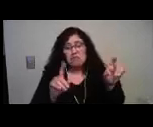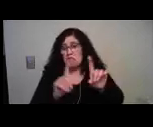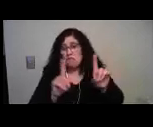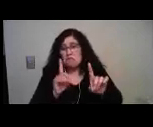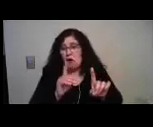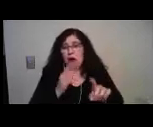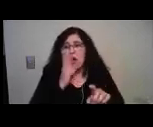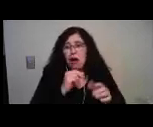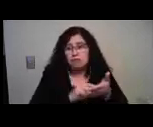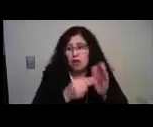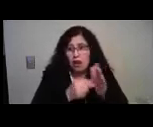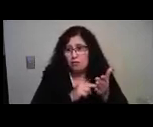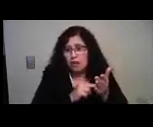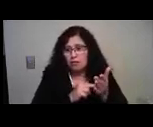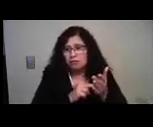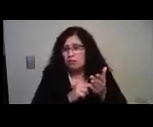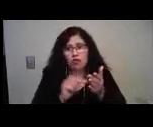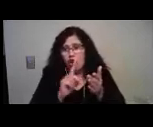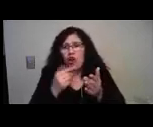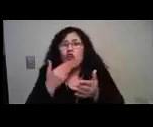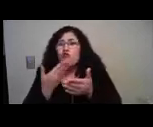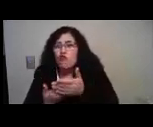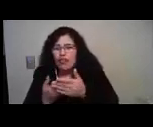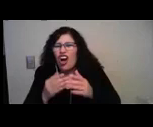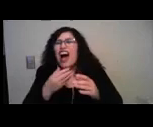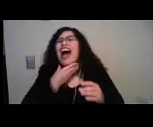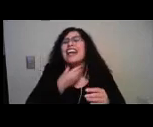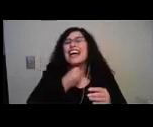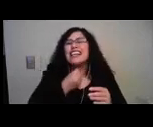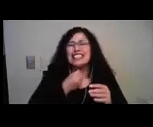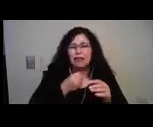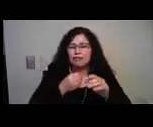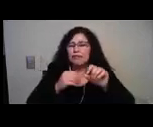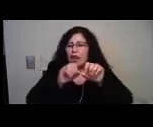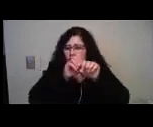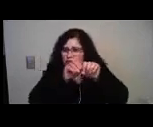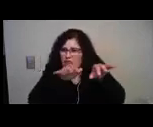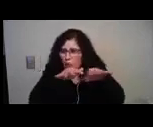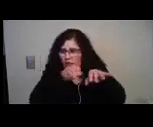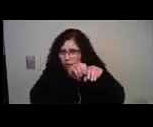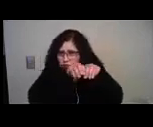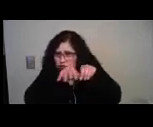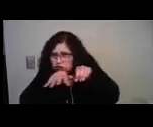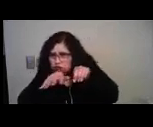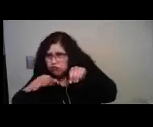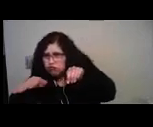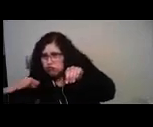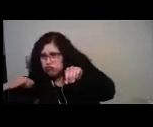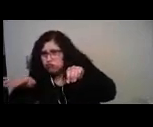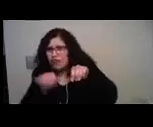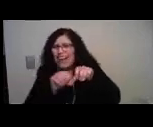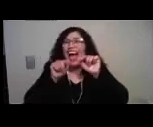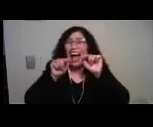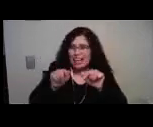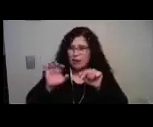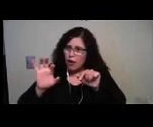ti por la pregunta. La arteriosclerosis, la materia grasa se va acumulando poco a poco en las paredes arteriales sin que las personas se den cuenta,